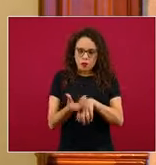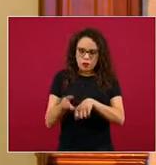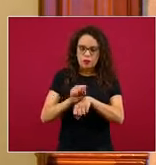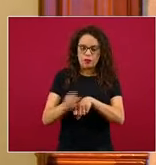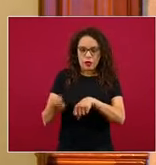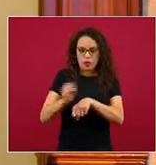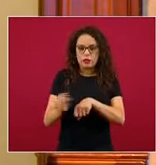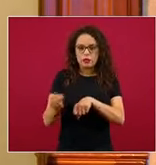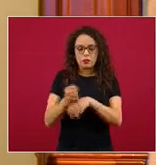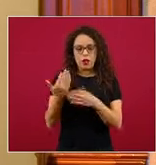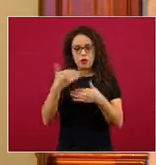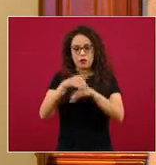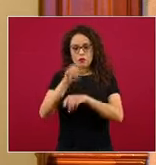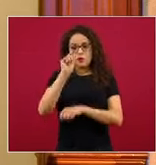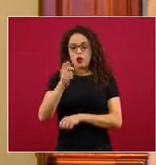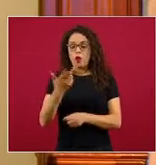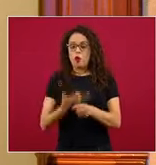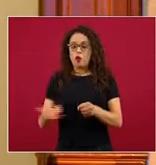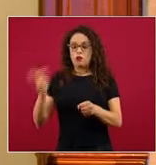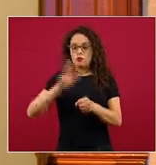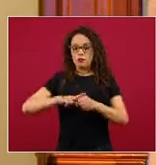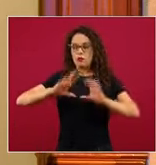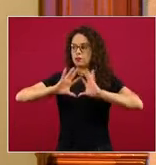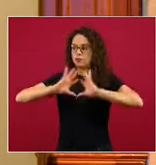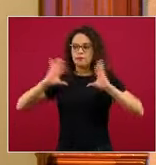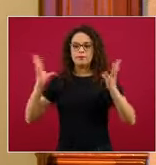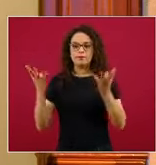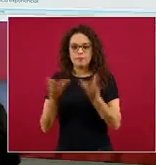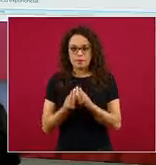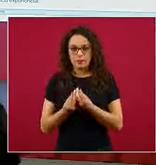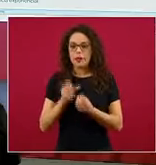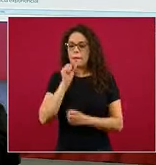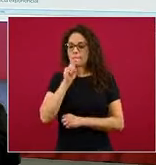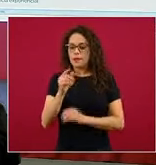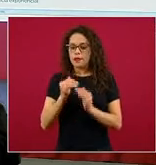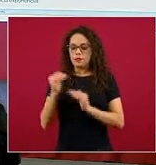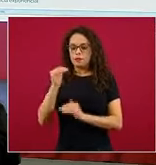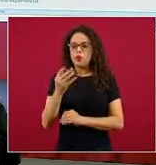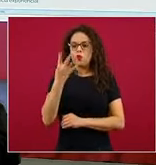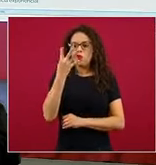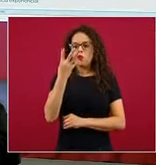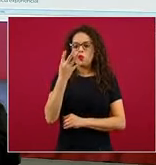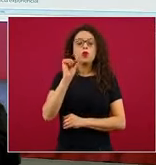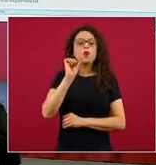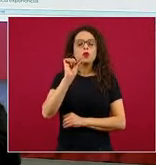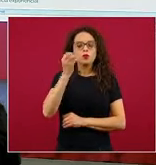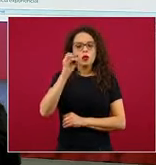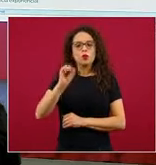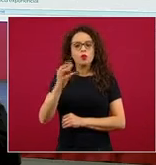hospitalizaciones acumuladas. Aquí también vemos este incremento de 0.4 puntos porcentuales,